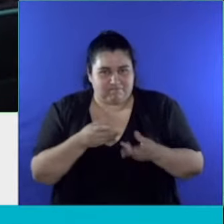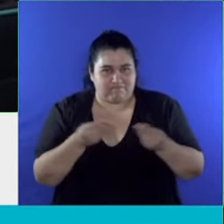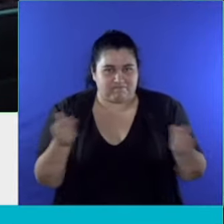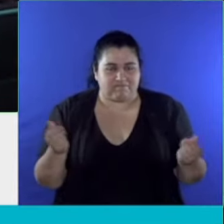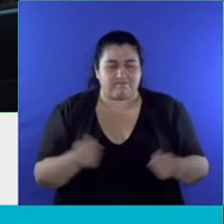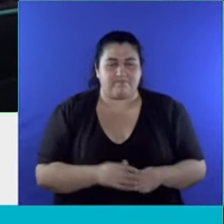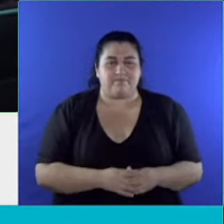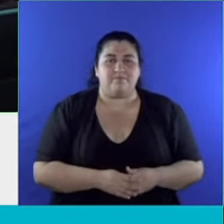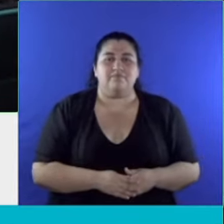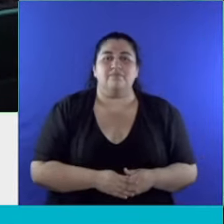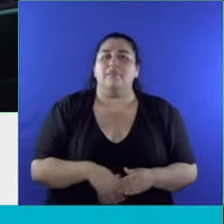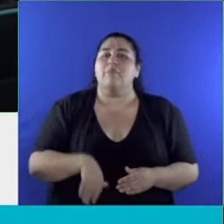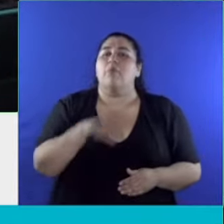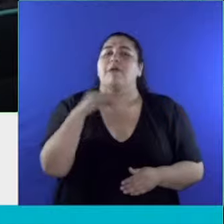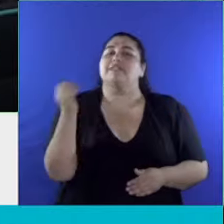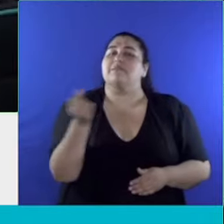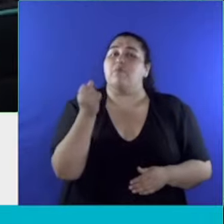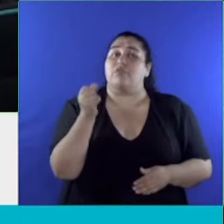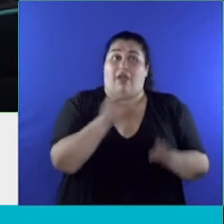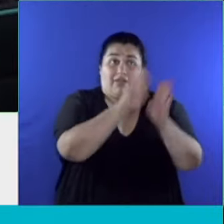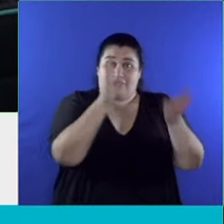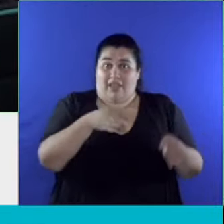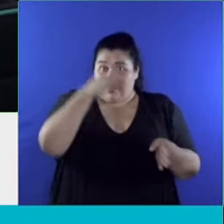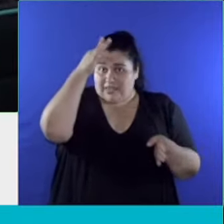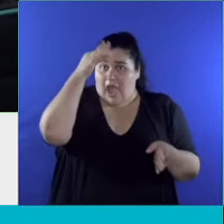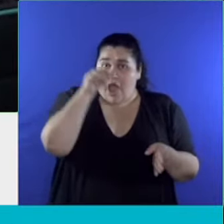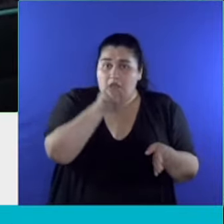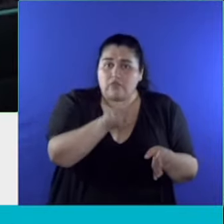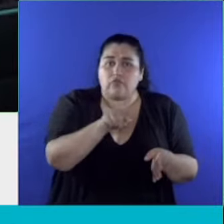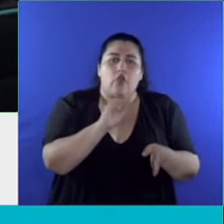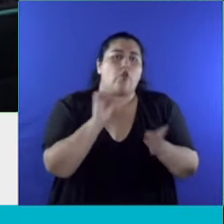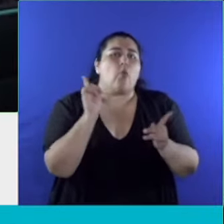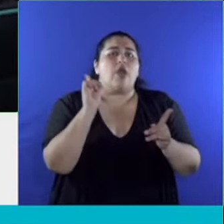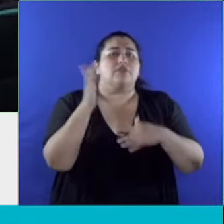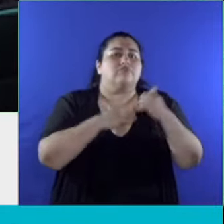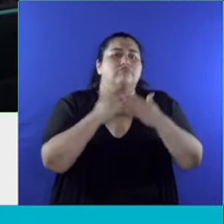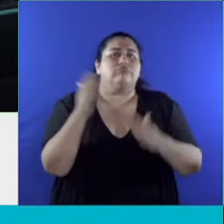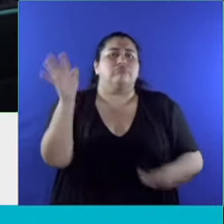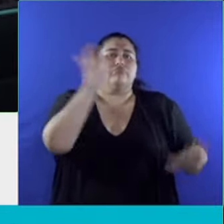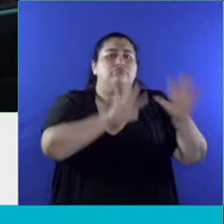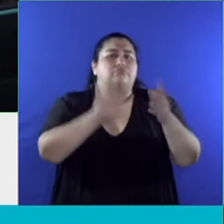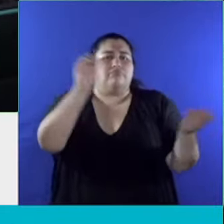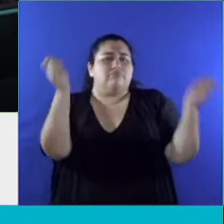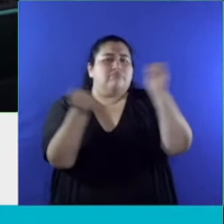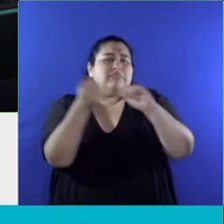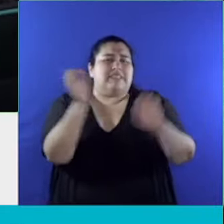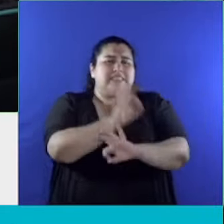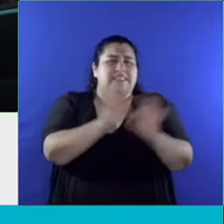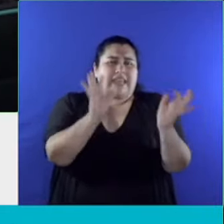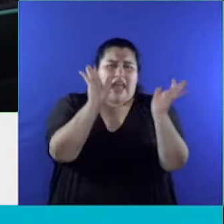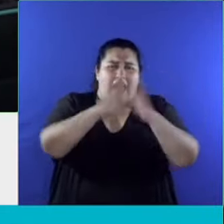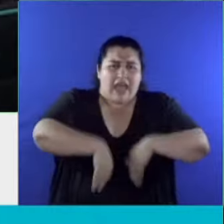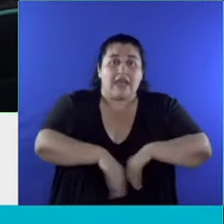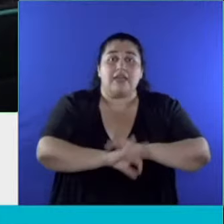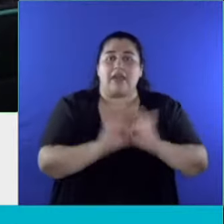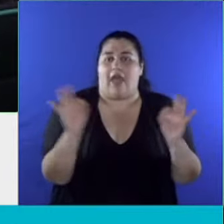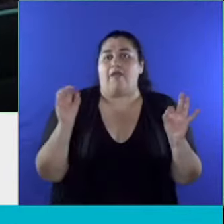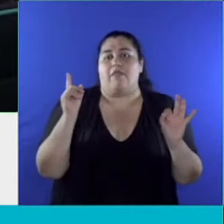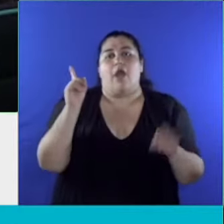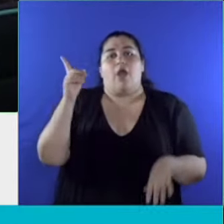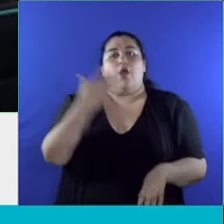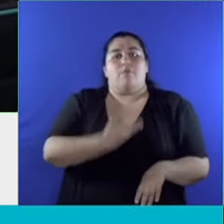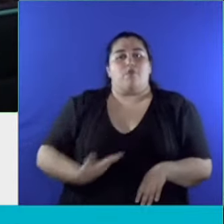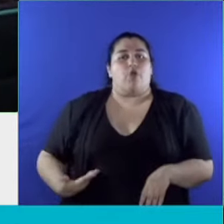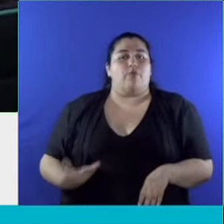presidente Lo importante es que este teatro no va a poder ser ni ampliado ni reestructurado ni modificado ni demolido sin la intervención de la